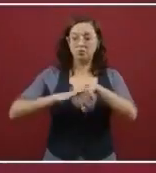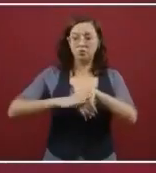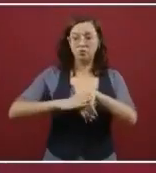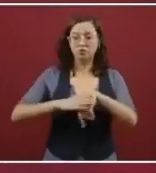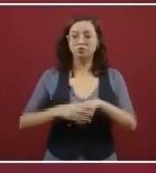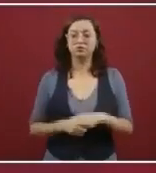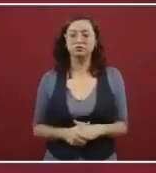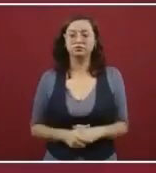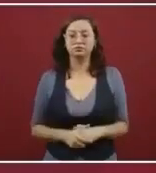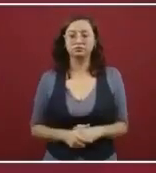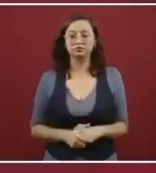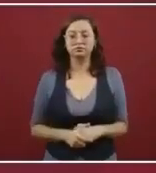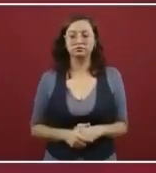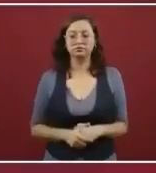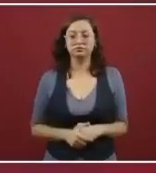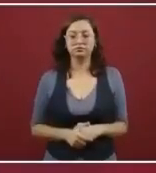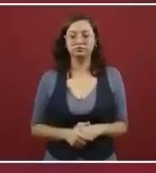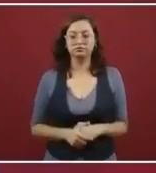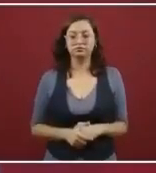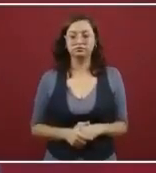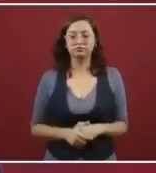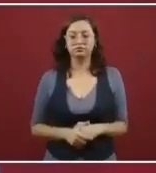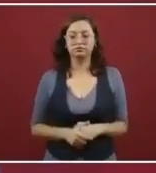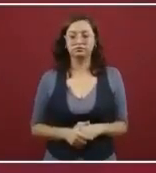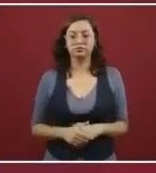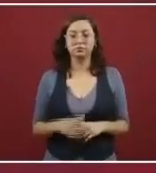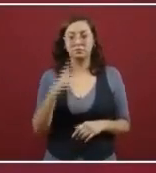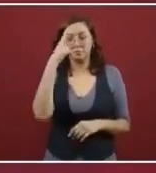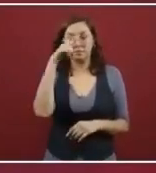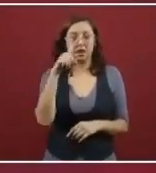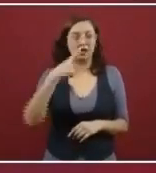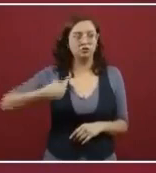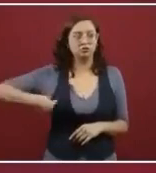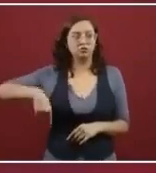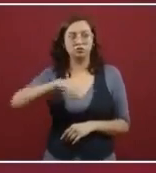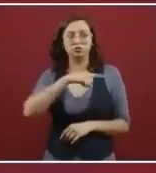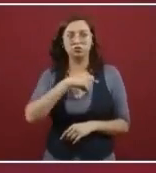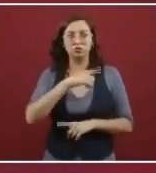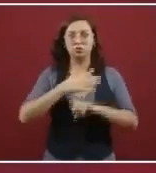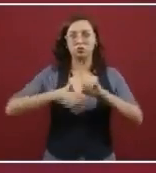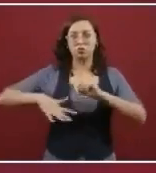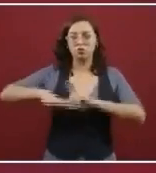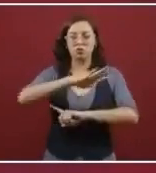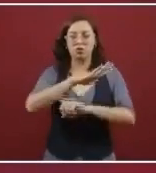para que nos ubiquemos también, ¿no?